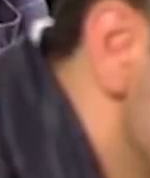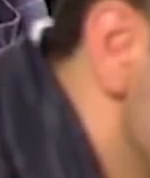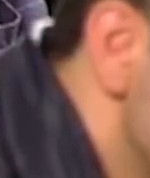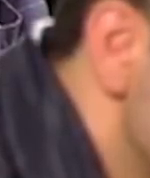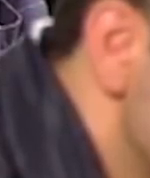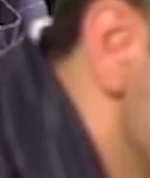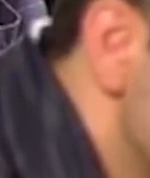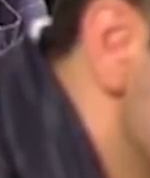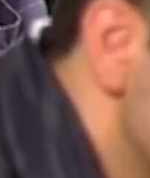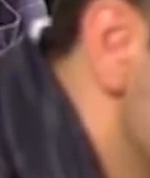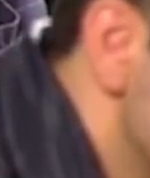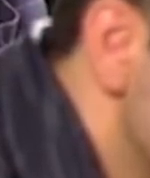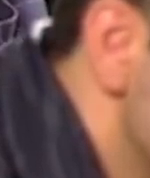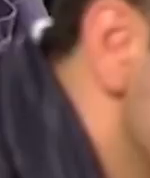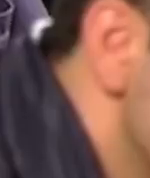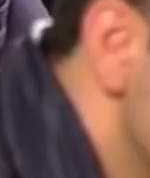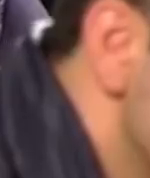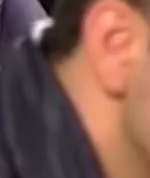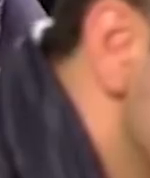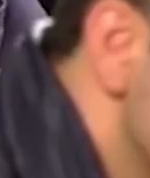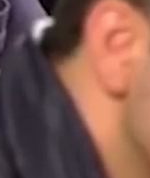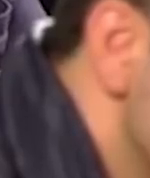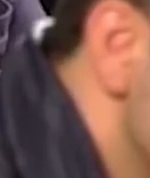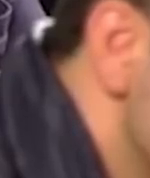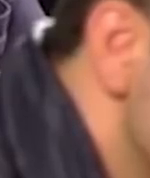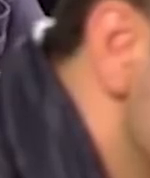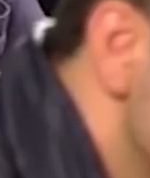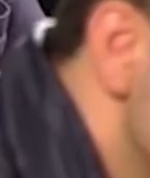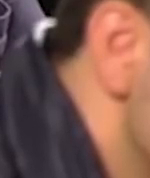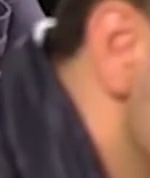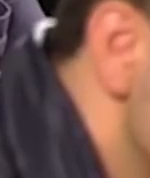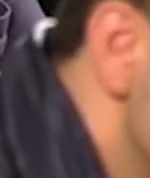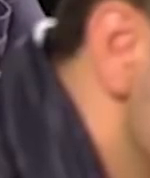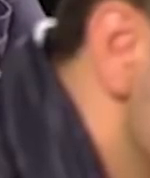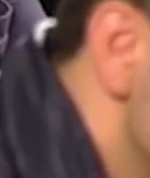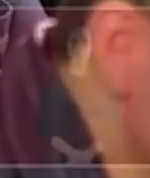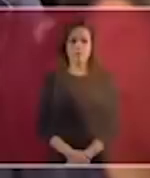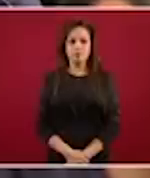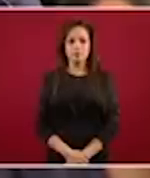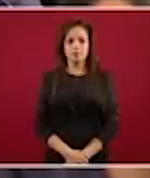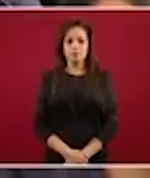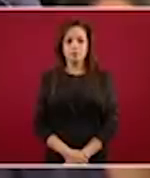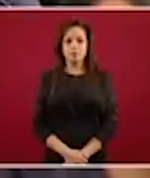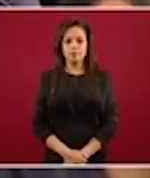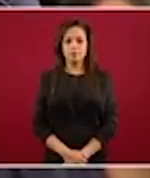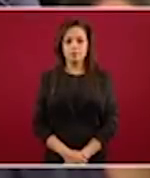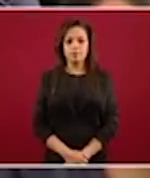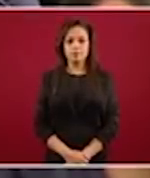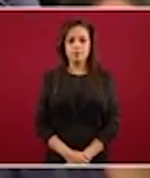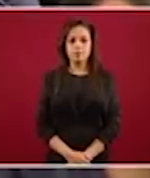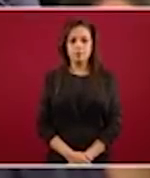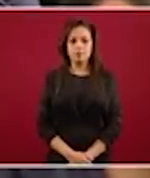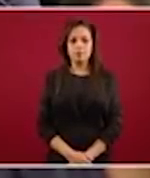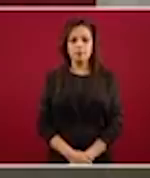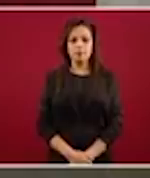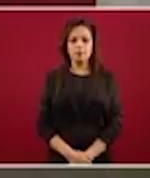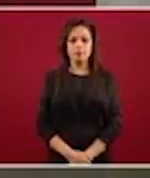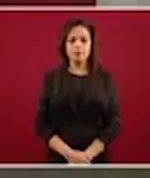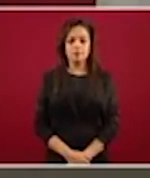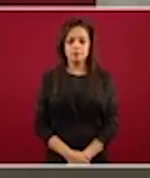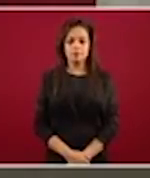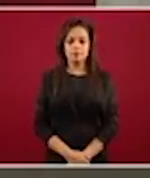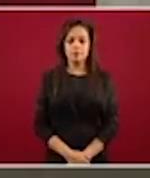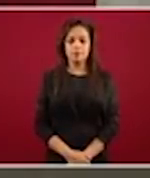oportunidad. Doctor, si no lo tomamos, ¿qué va a pasar? Eso quisiera que nos diera el escenario. Y también preguntar, no sé si